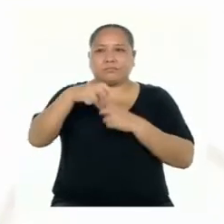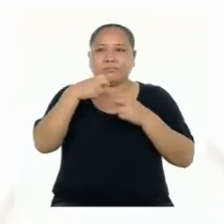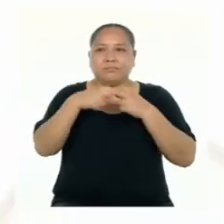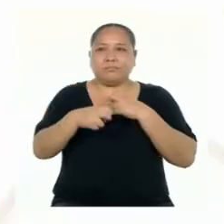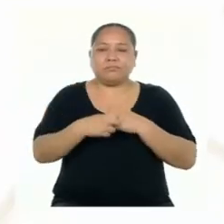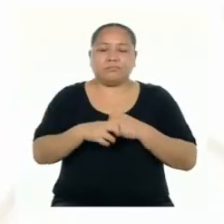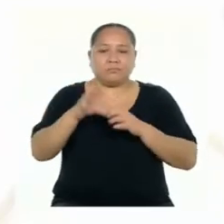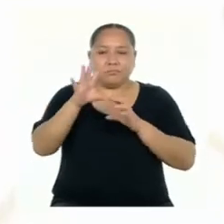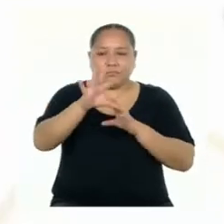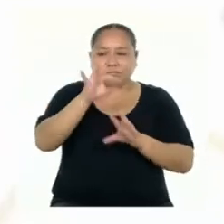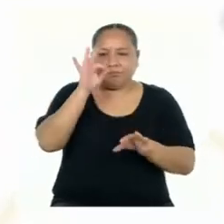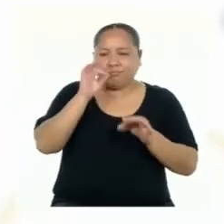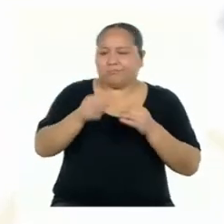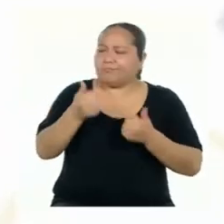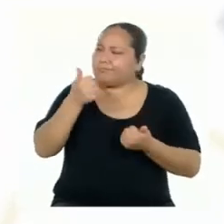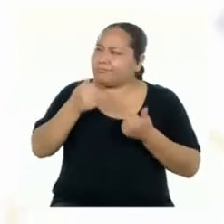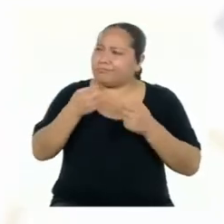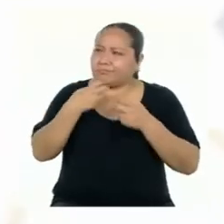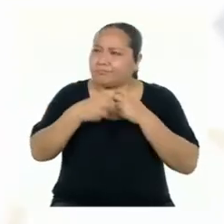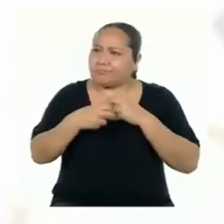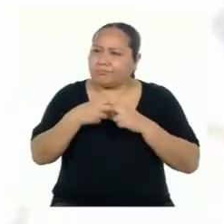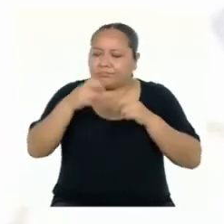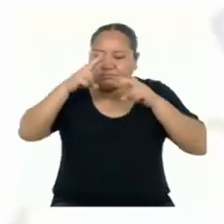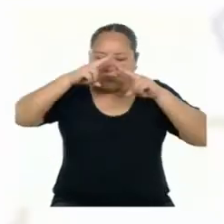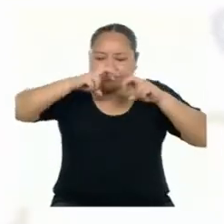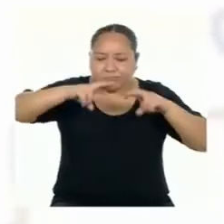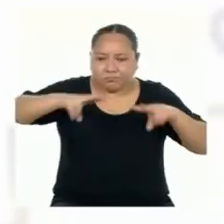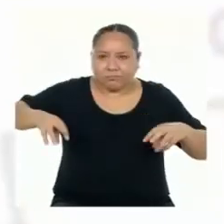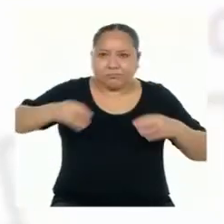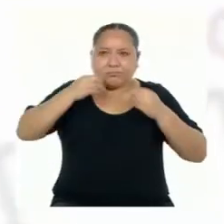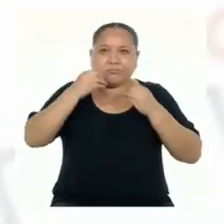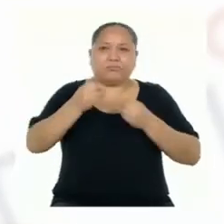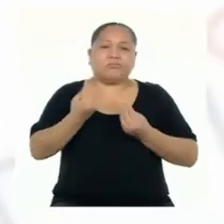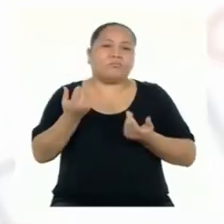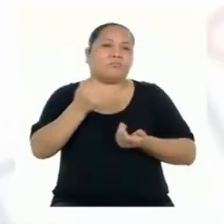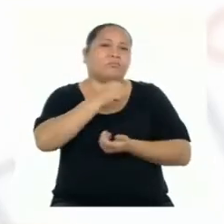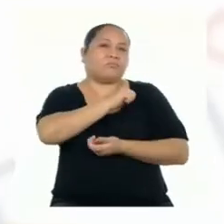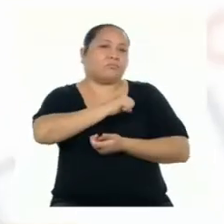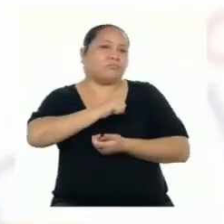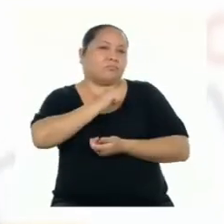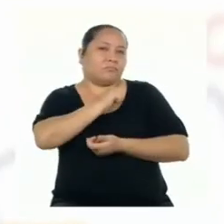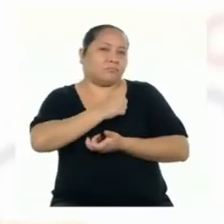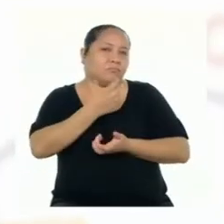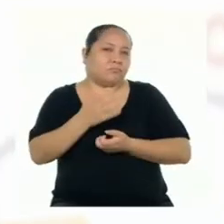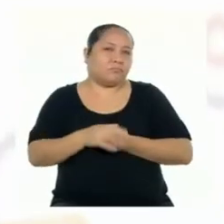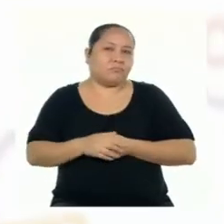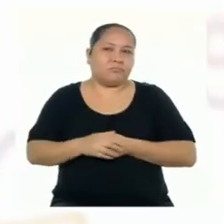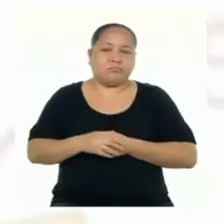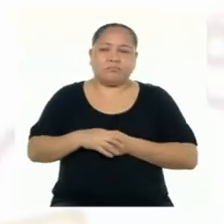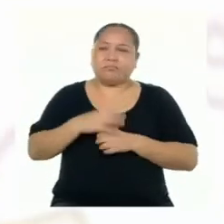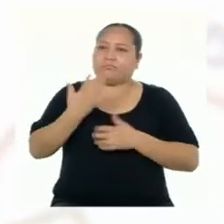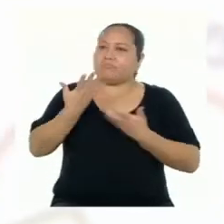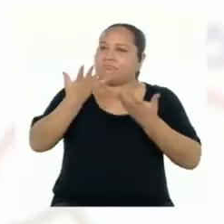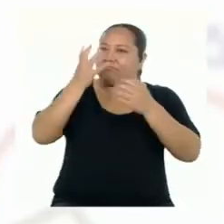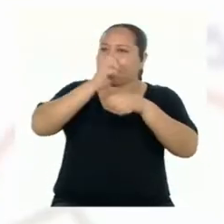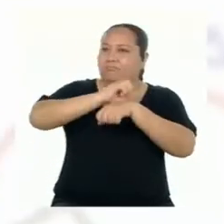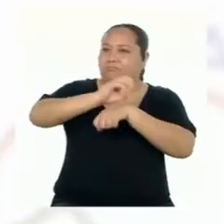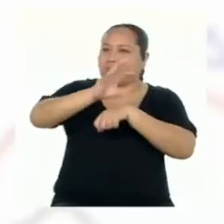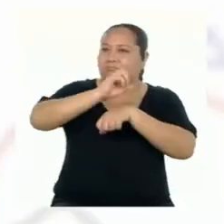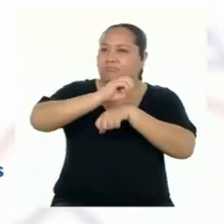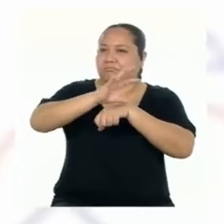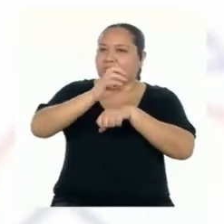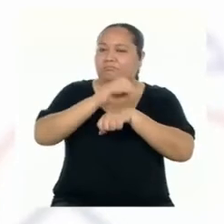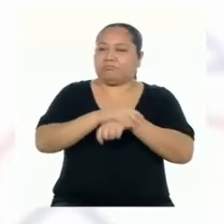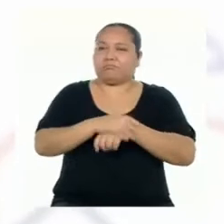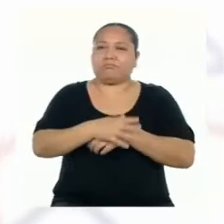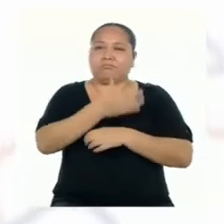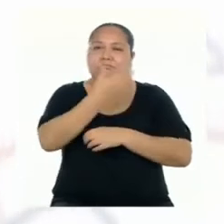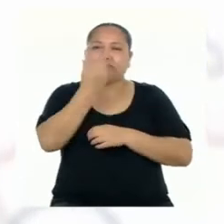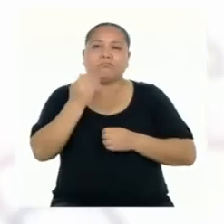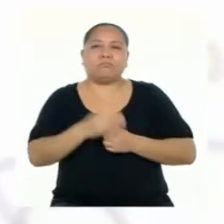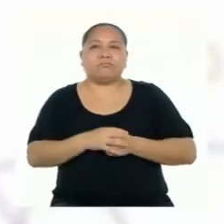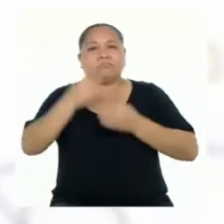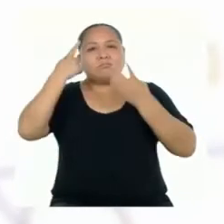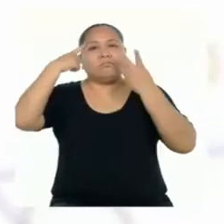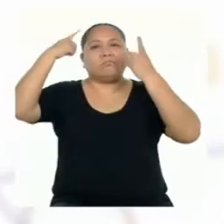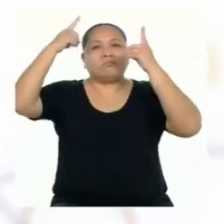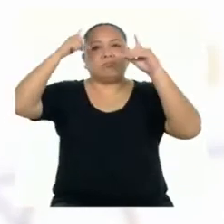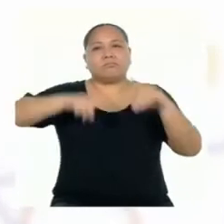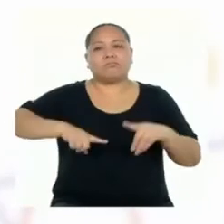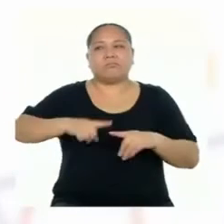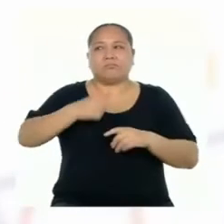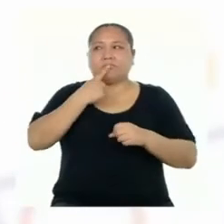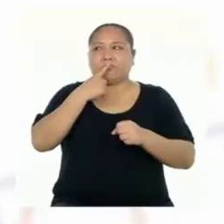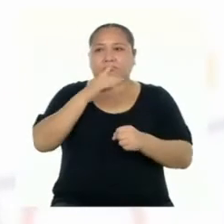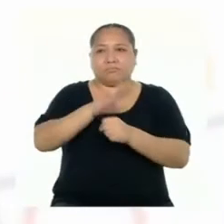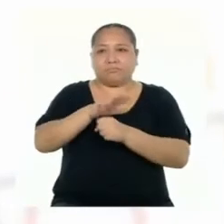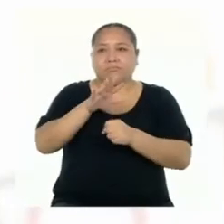la causa del conflicto y analizamos la forma como hemos actuado. Damos sugerencias para mejorar. Llegamos a acuerdos y